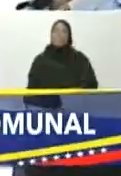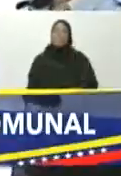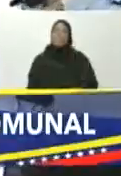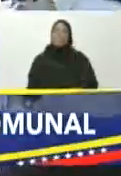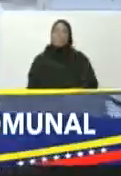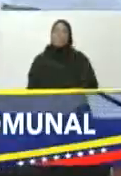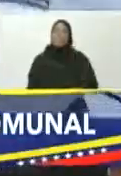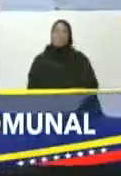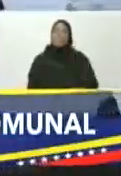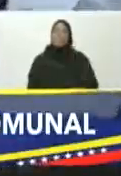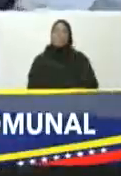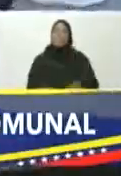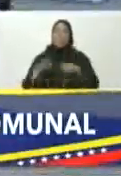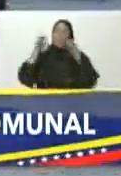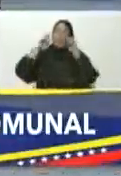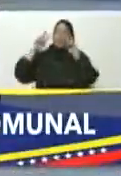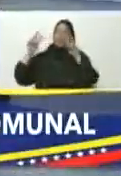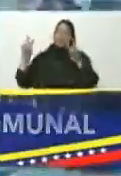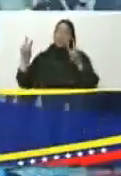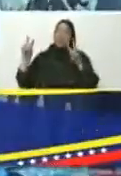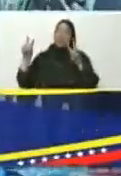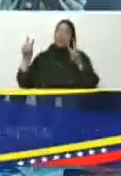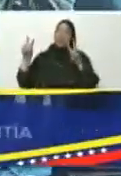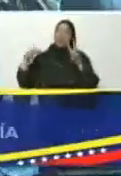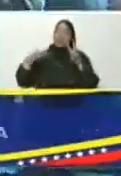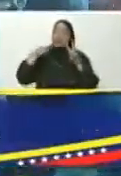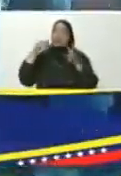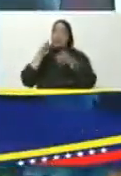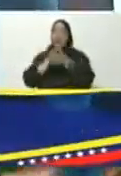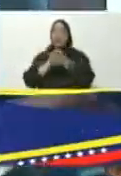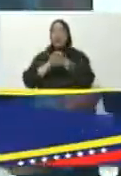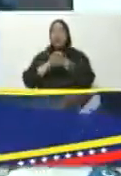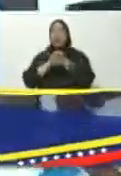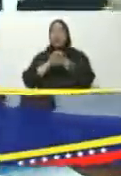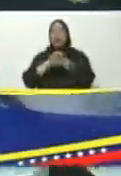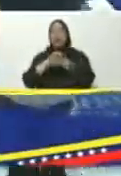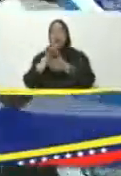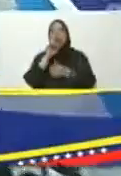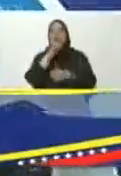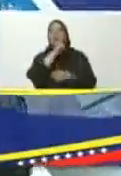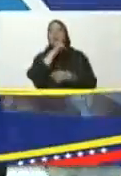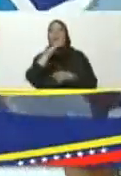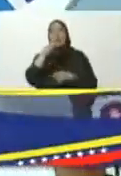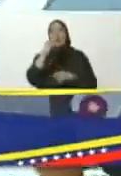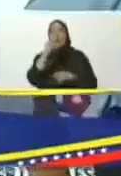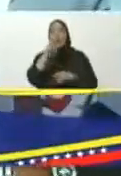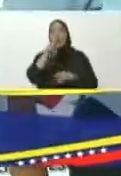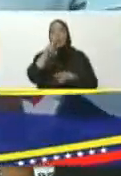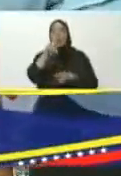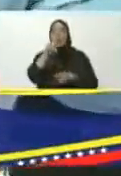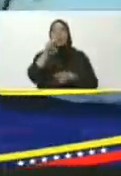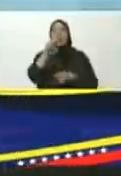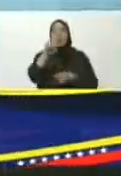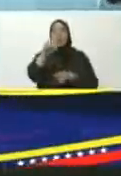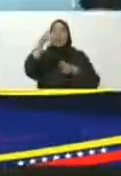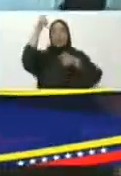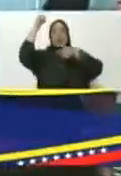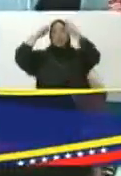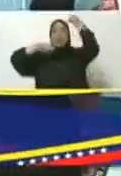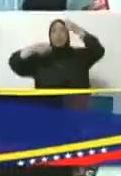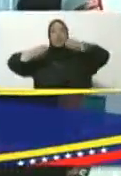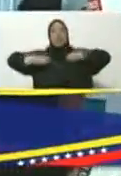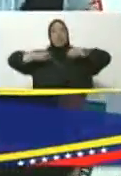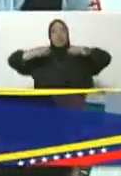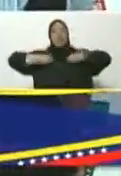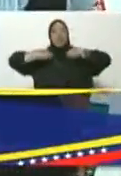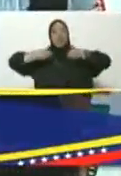una familia, etcétera. ¿Qué me dice Cárdenas? Preséntese. Chávez vive. La patria sigue.